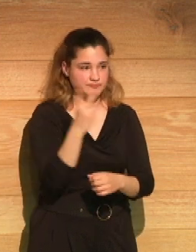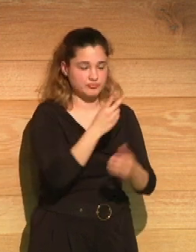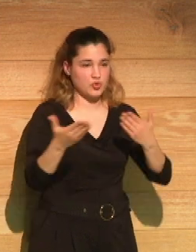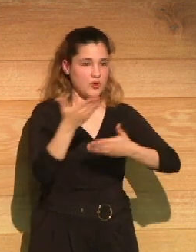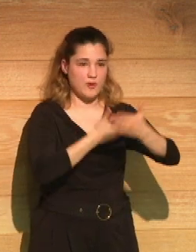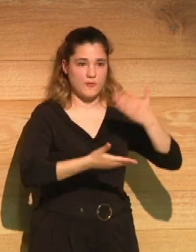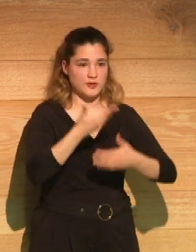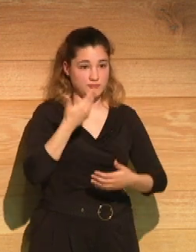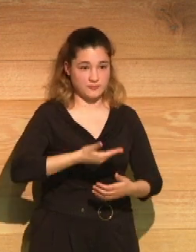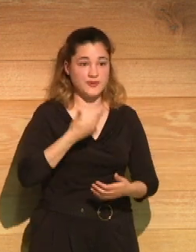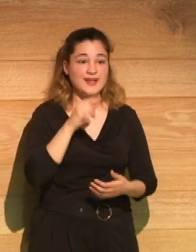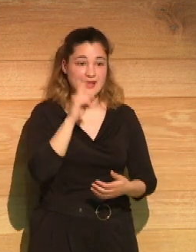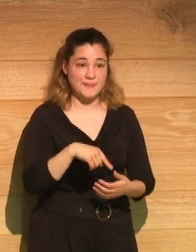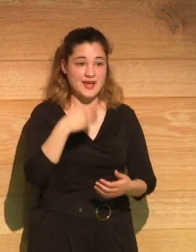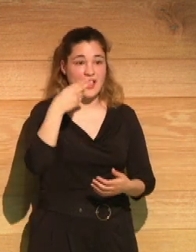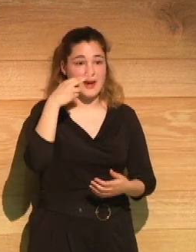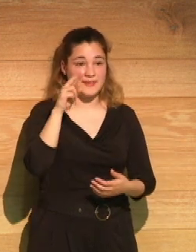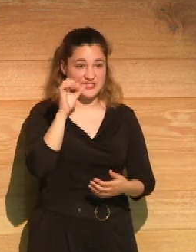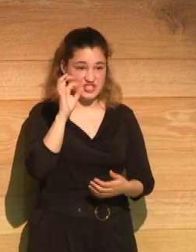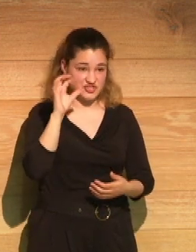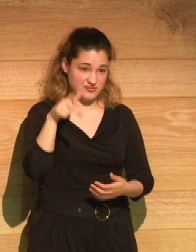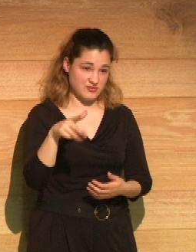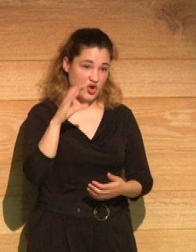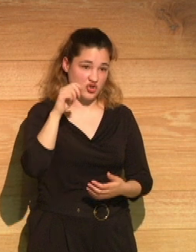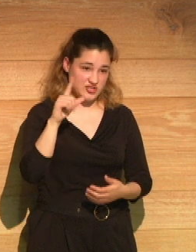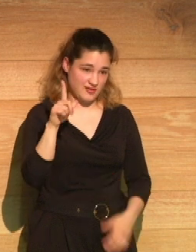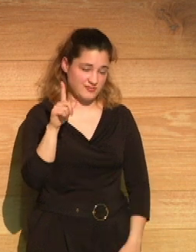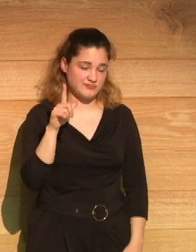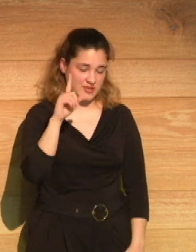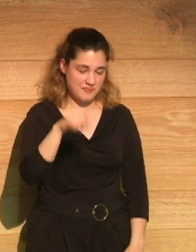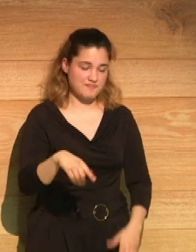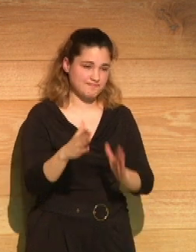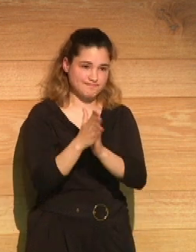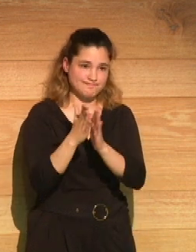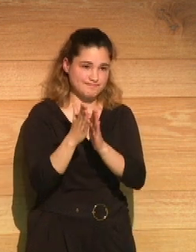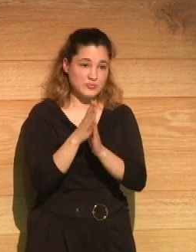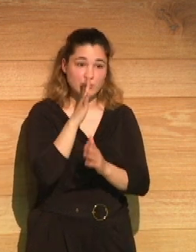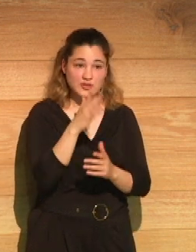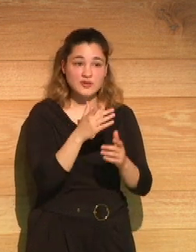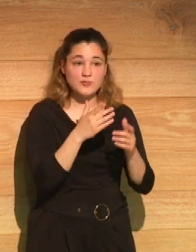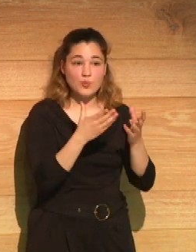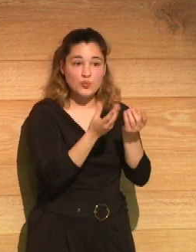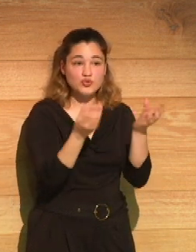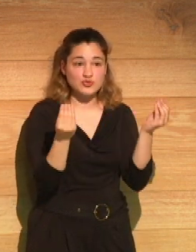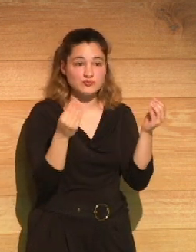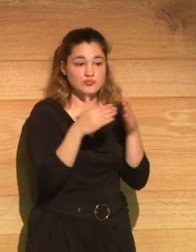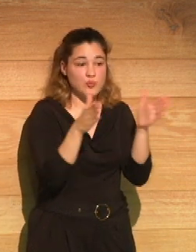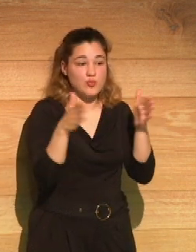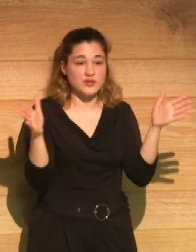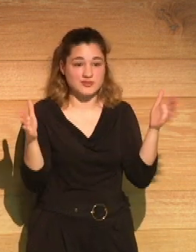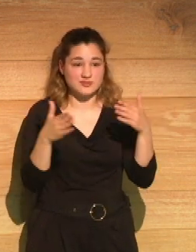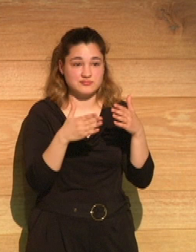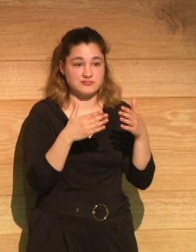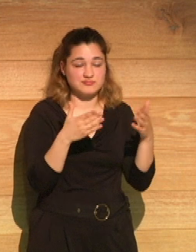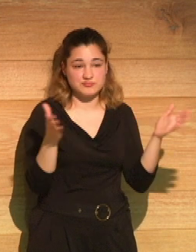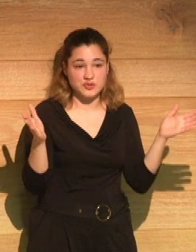colaboradores, y también al British Council, porque muchos realmente han abierto puertas y